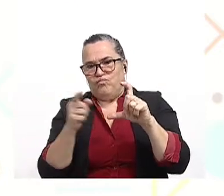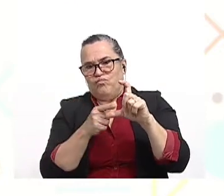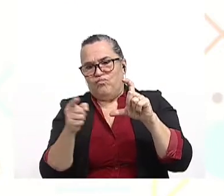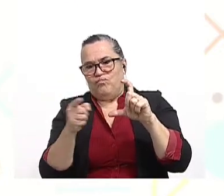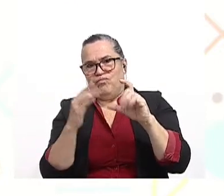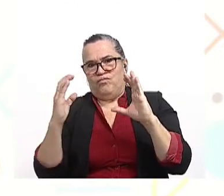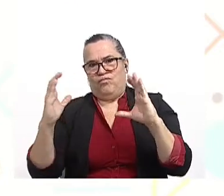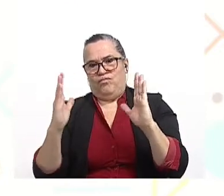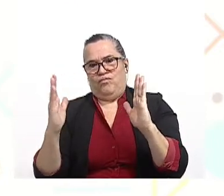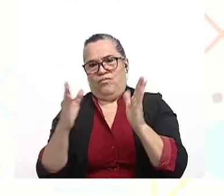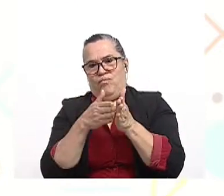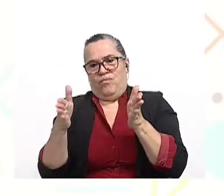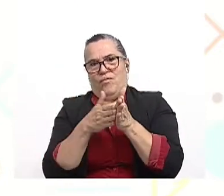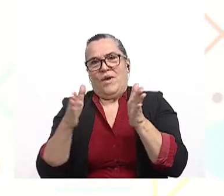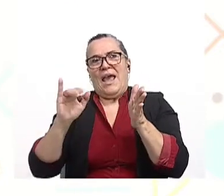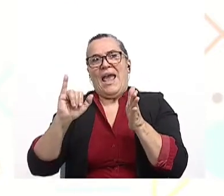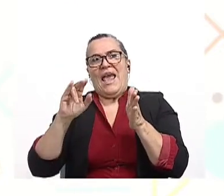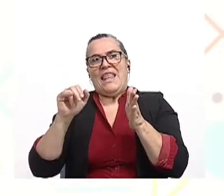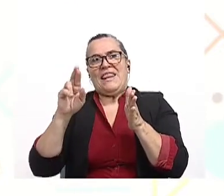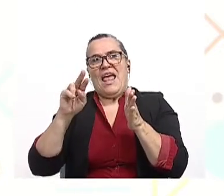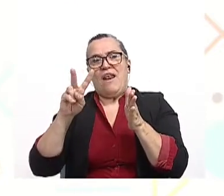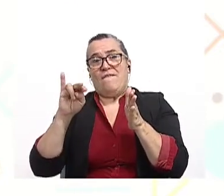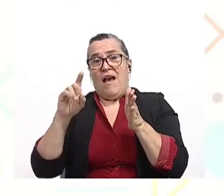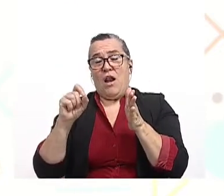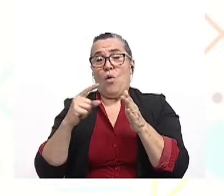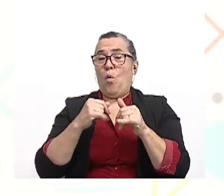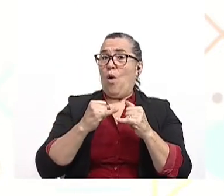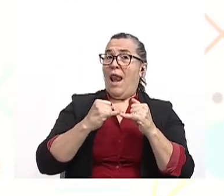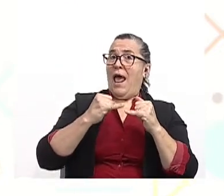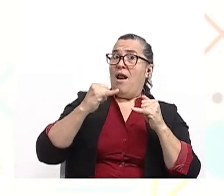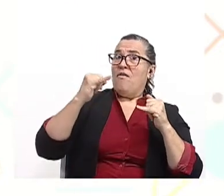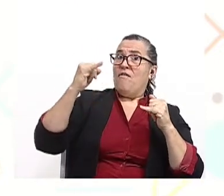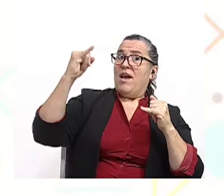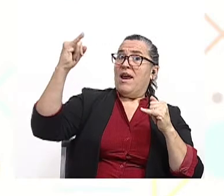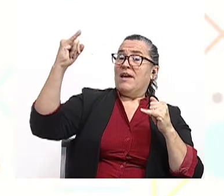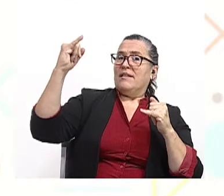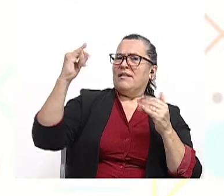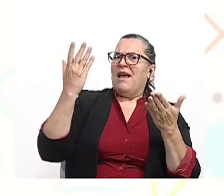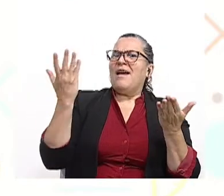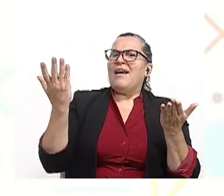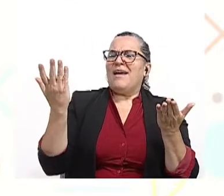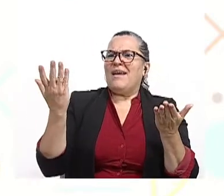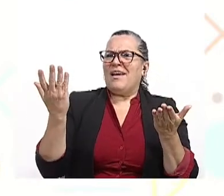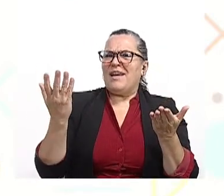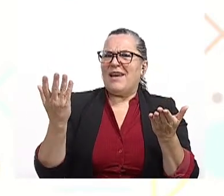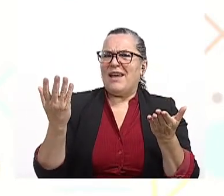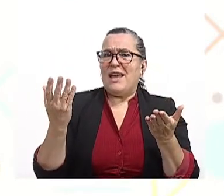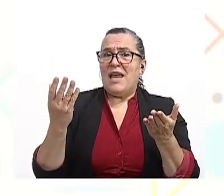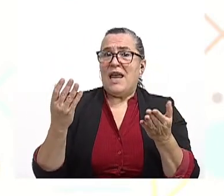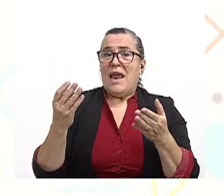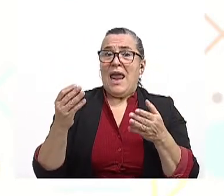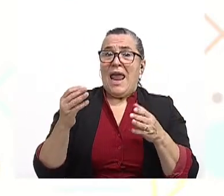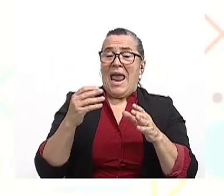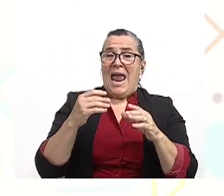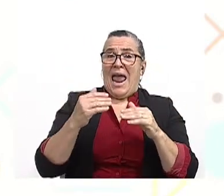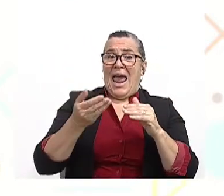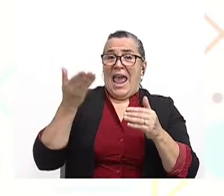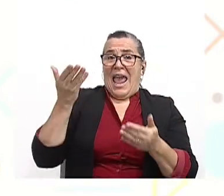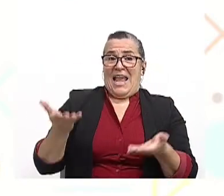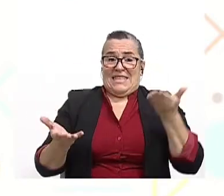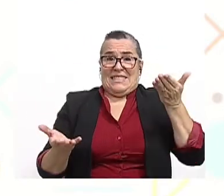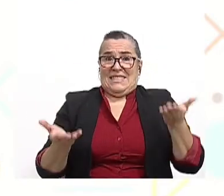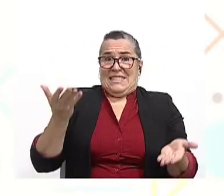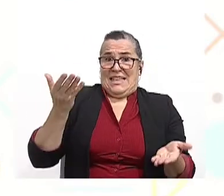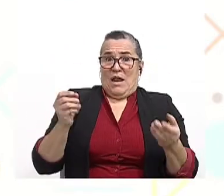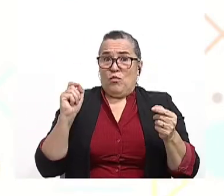recta, la gráfica de la función lineal, bastaría con tomar los puntos extremos de su dominio y